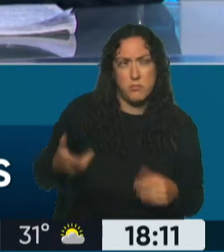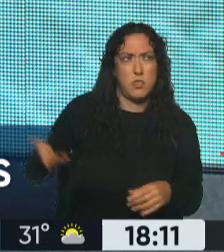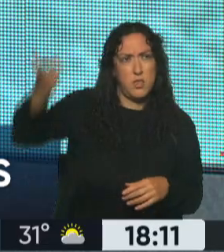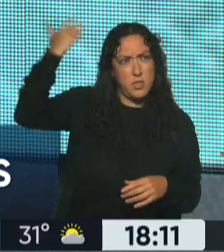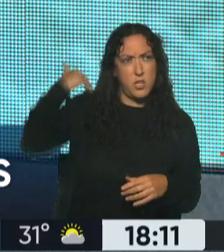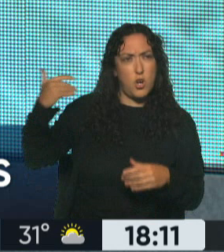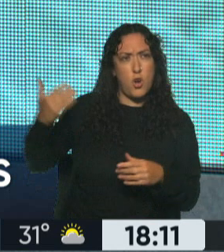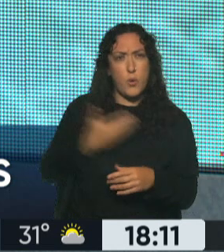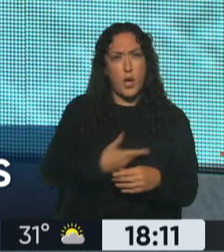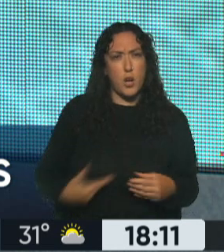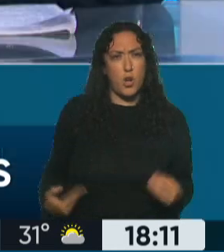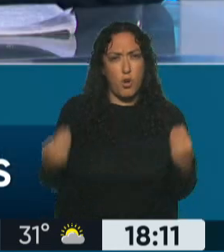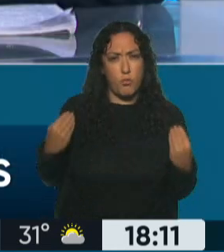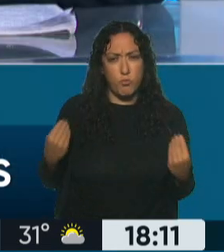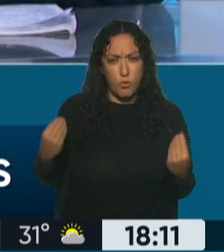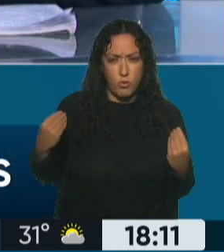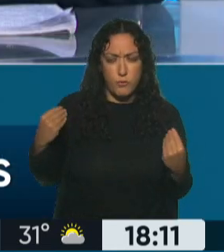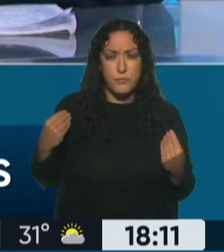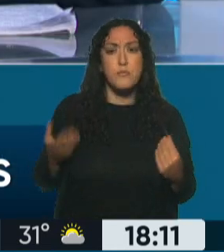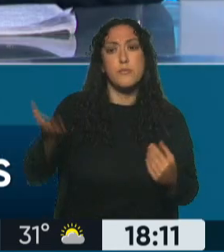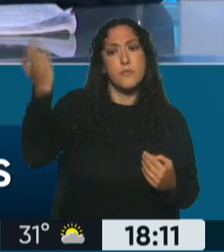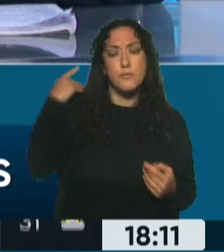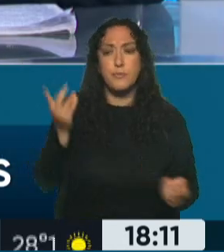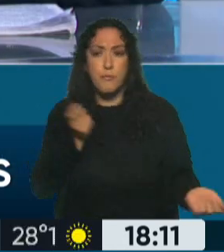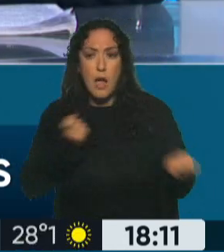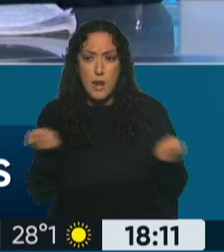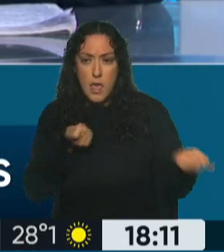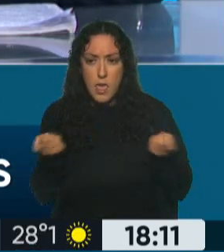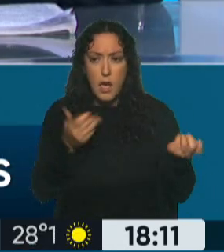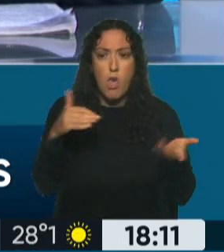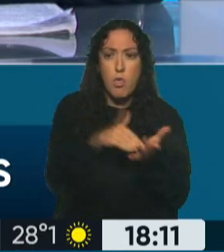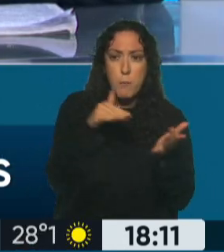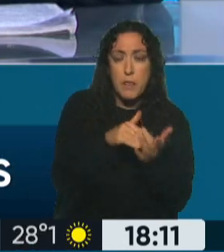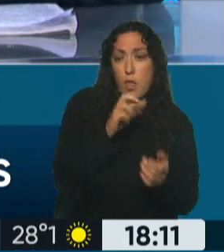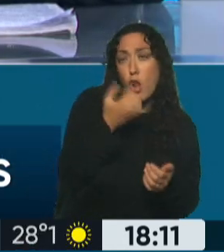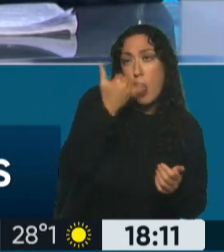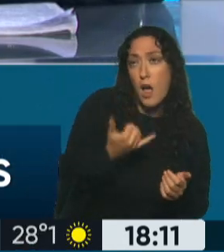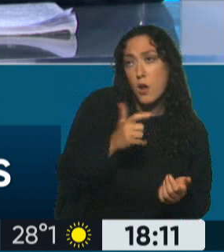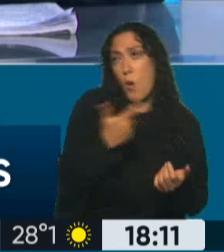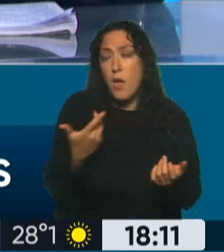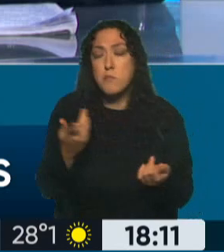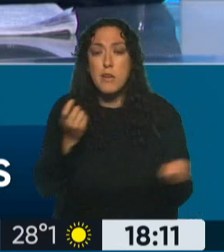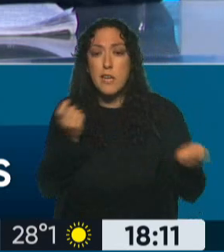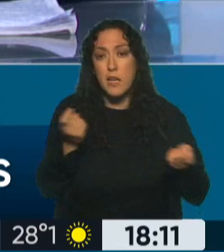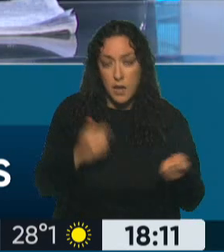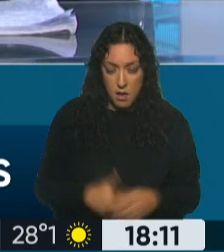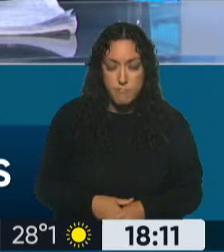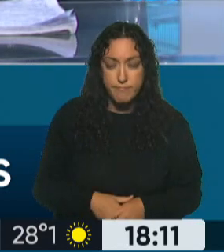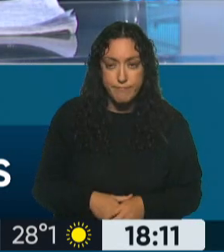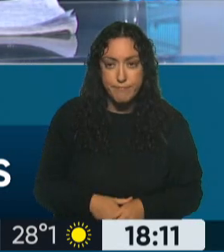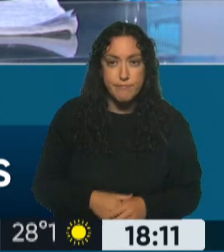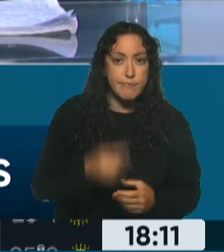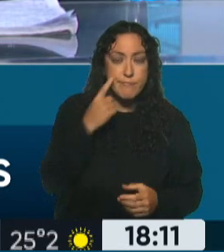Cómo era la mano Eh lo lo iba regulando en función de los dólares que tenía es decir por eso decía bueno Vamos a darle prioridad